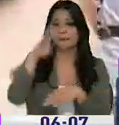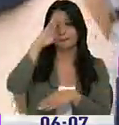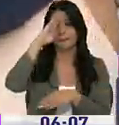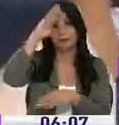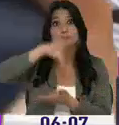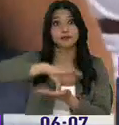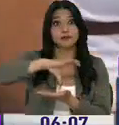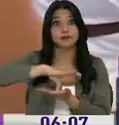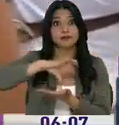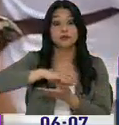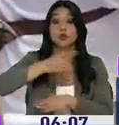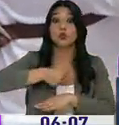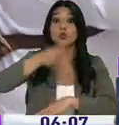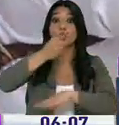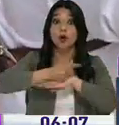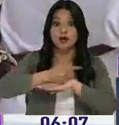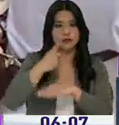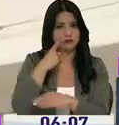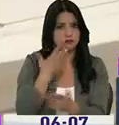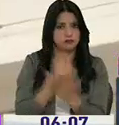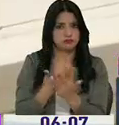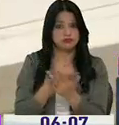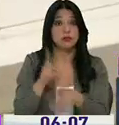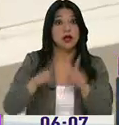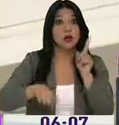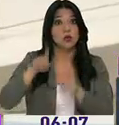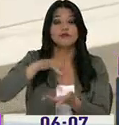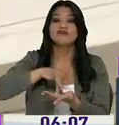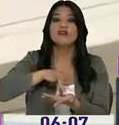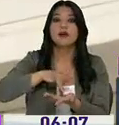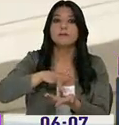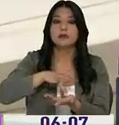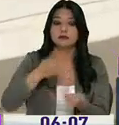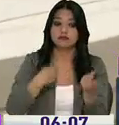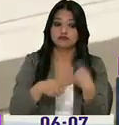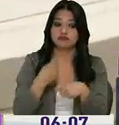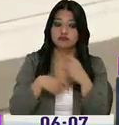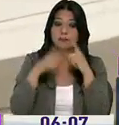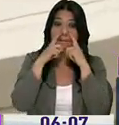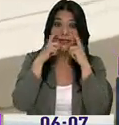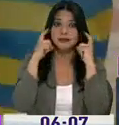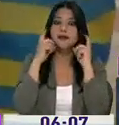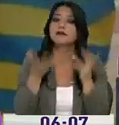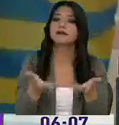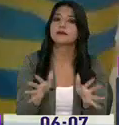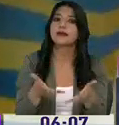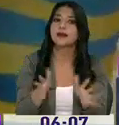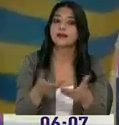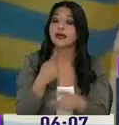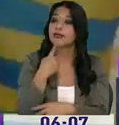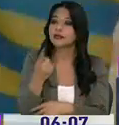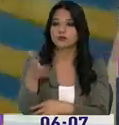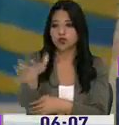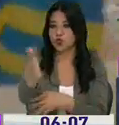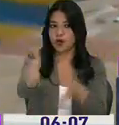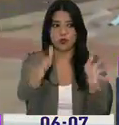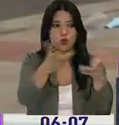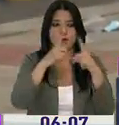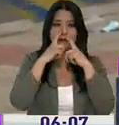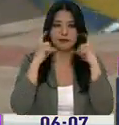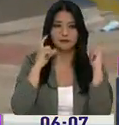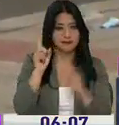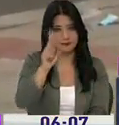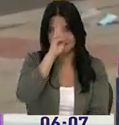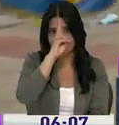Guayas, donde se constató que algunas farmacéuticas no vendían mascarillas, aduciendo que se habían terminado, pero afuera